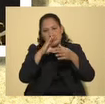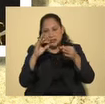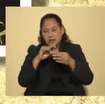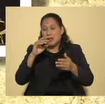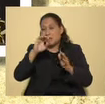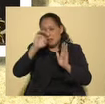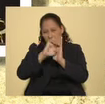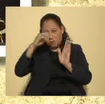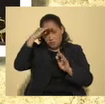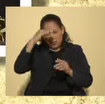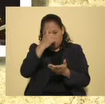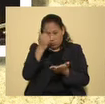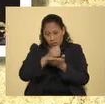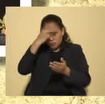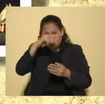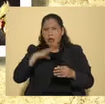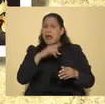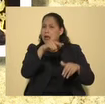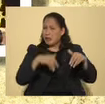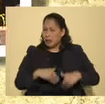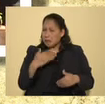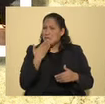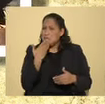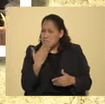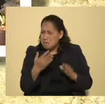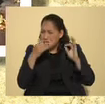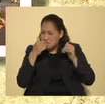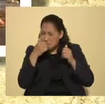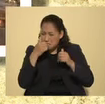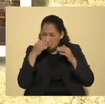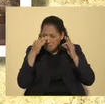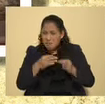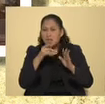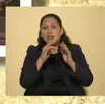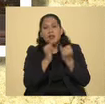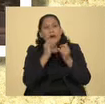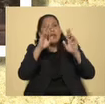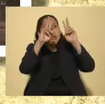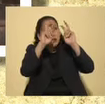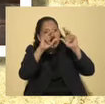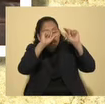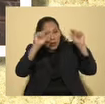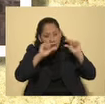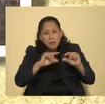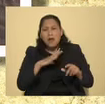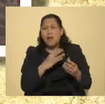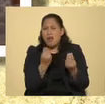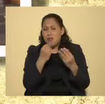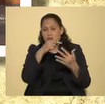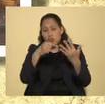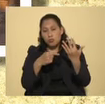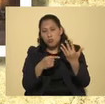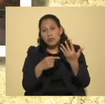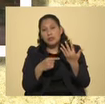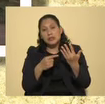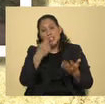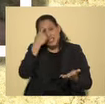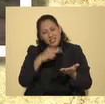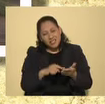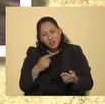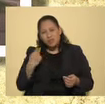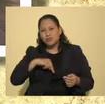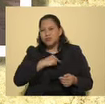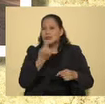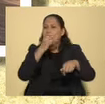México, en que tenemos muy buen teatro y que hay una oferta grande y una cartelera grande. Y creo que debemos